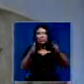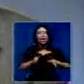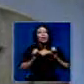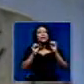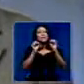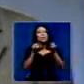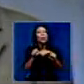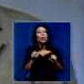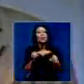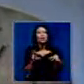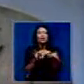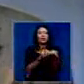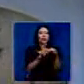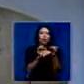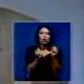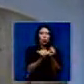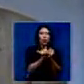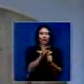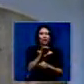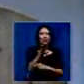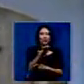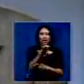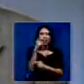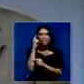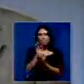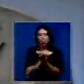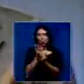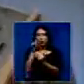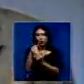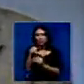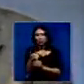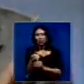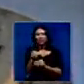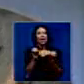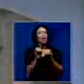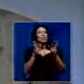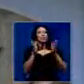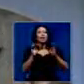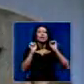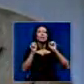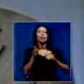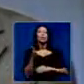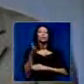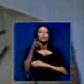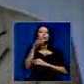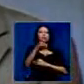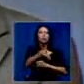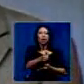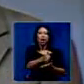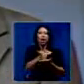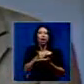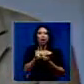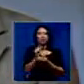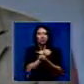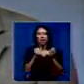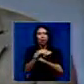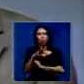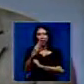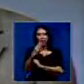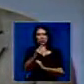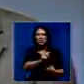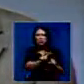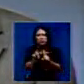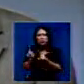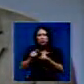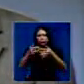dentro del marco del tratado, por violaciones en el marco del tratado, recurrir a la Sala Cuarta. Hay otra serie de temas a los